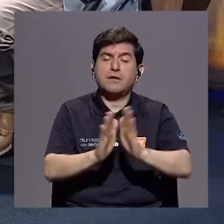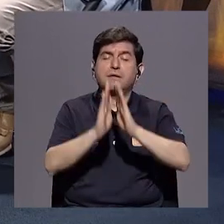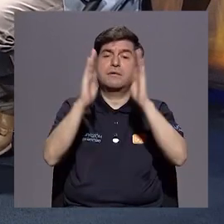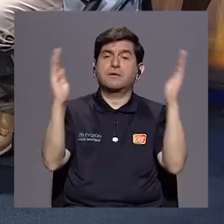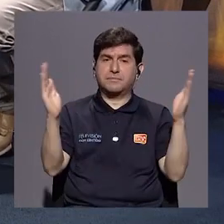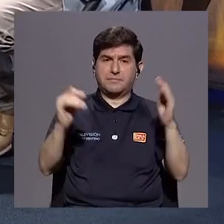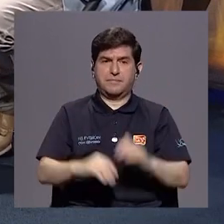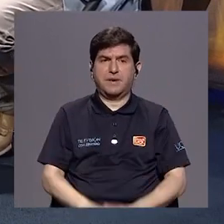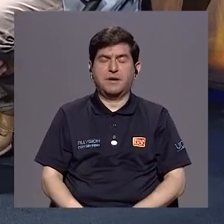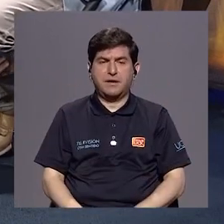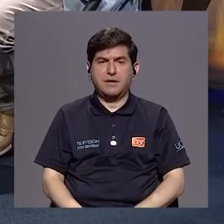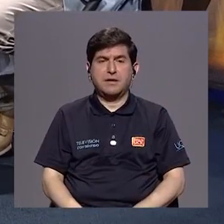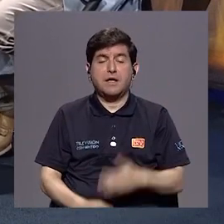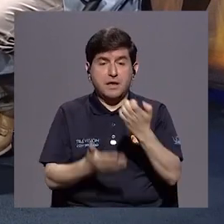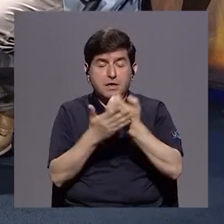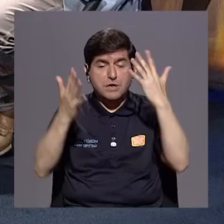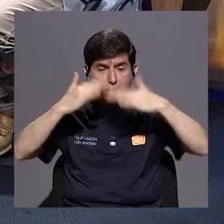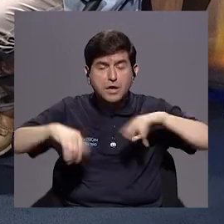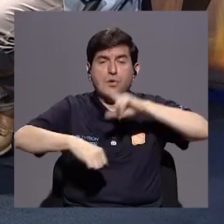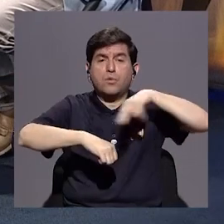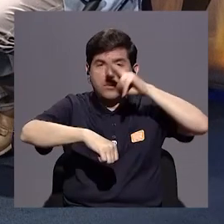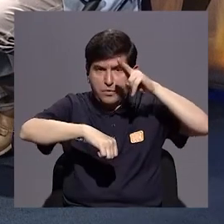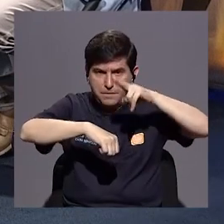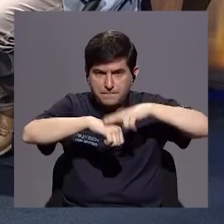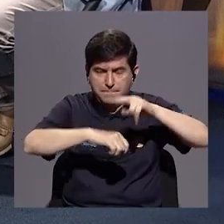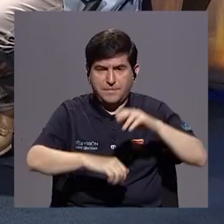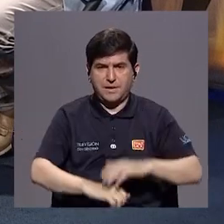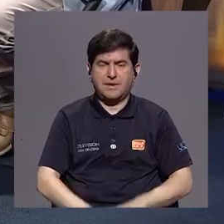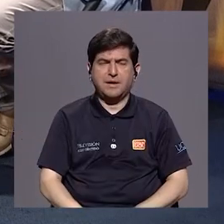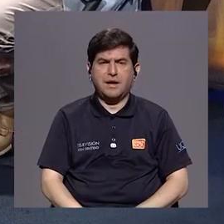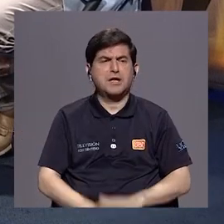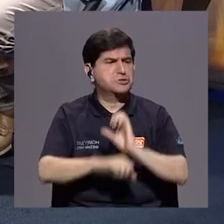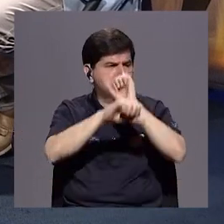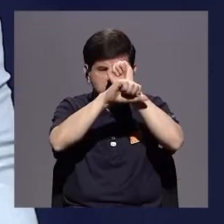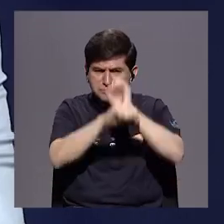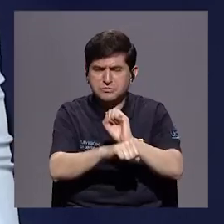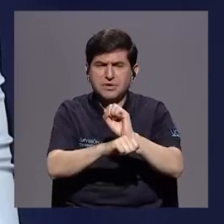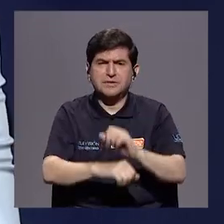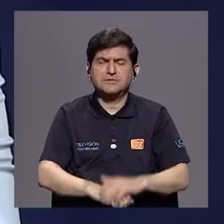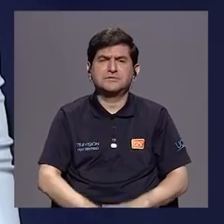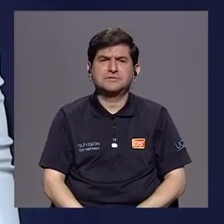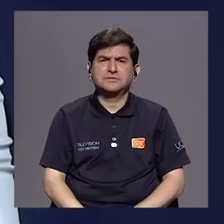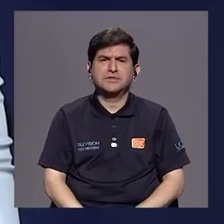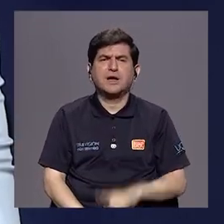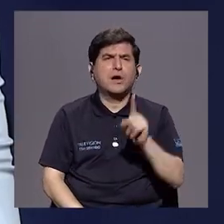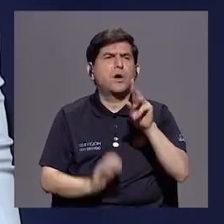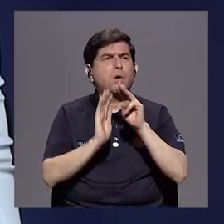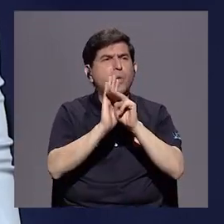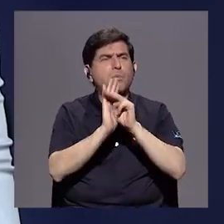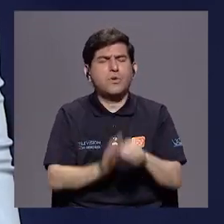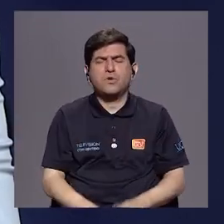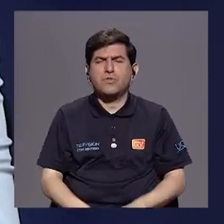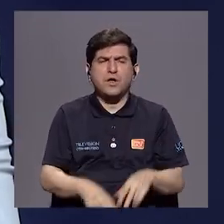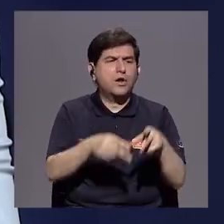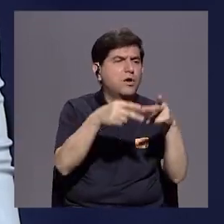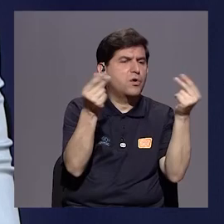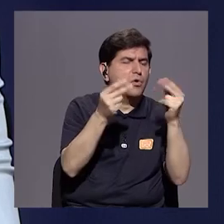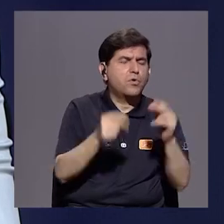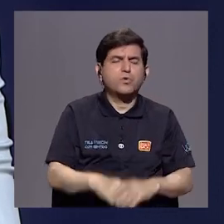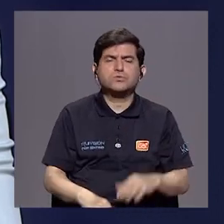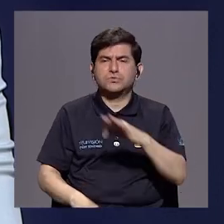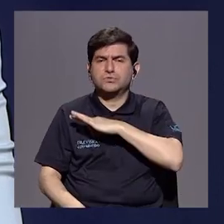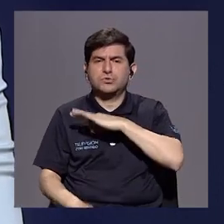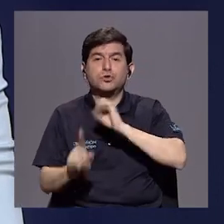amplía y en economía ambiental es muy común clásico un modelo de costo-beneficio